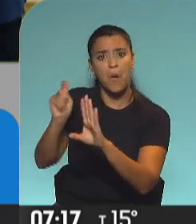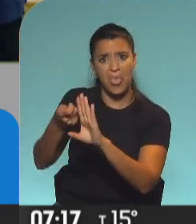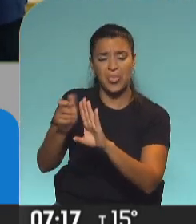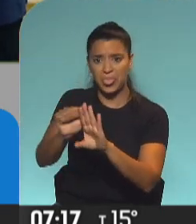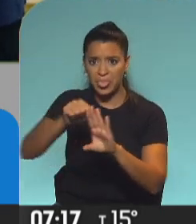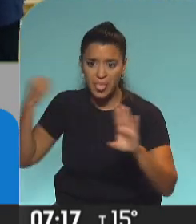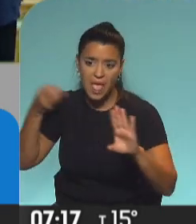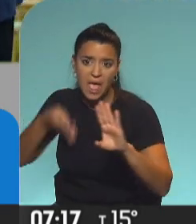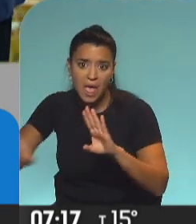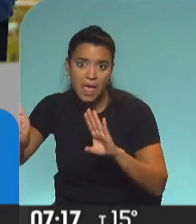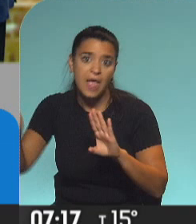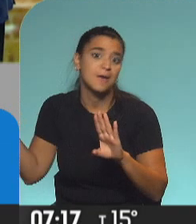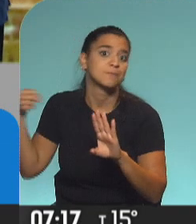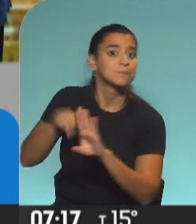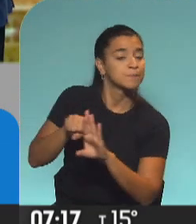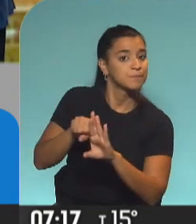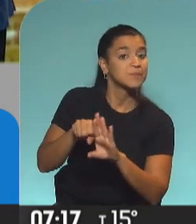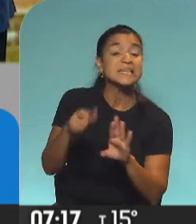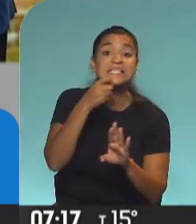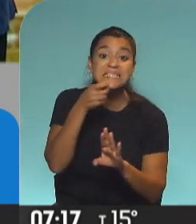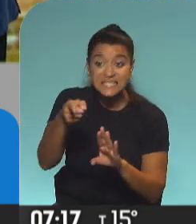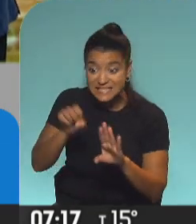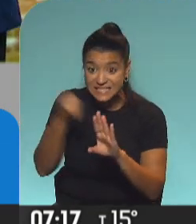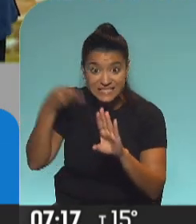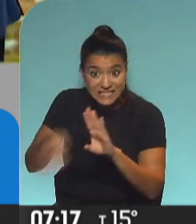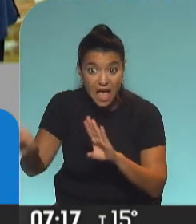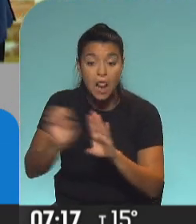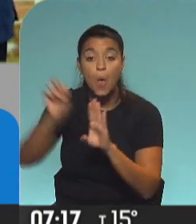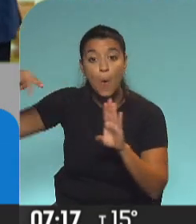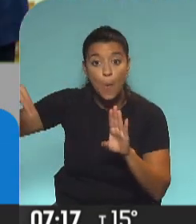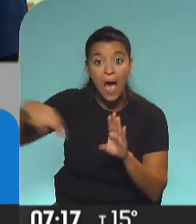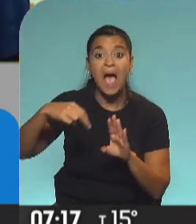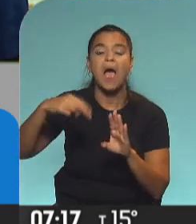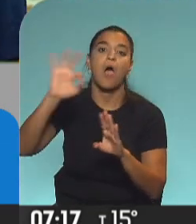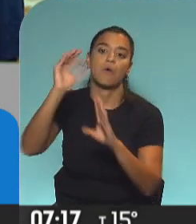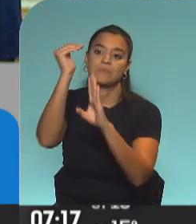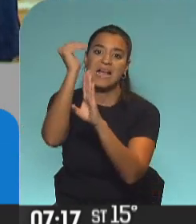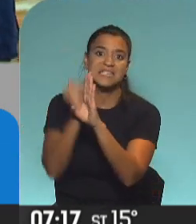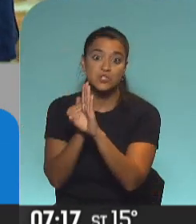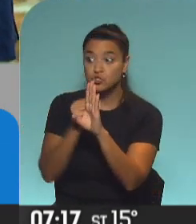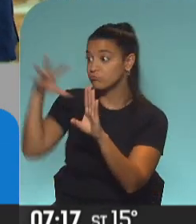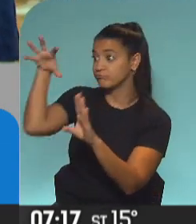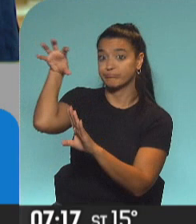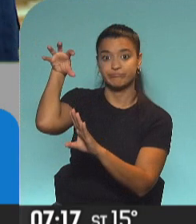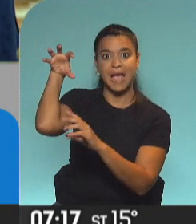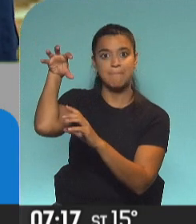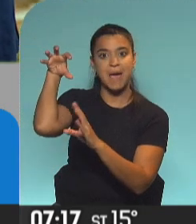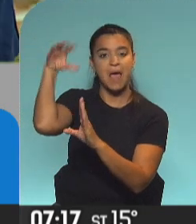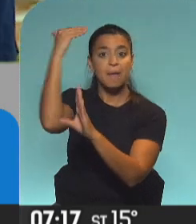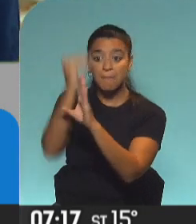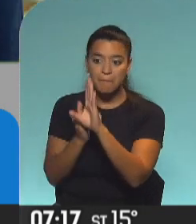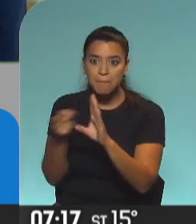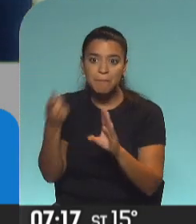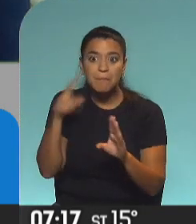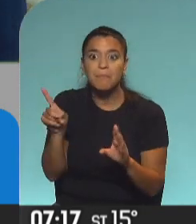haber salido por allí. Si alguien hubiera salido por allí y bajado por el ascensor, debió haber sido tomado por el ascensor, pero el ascensor no lo